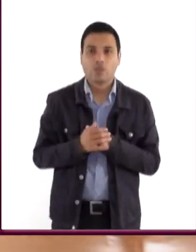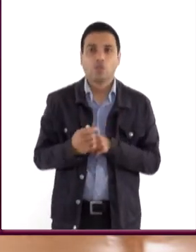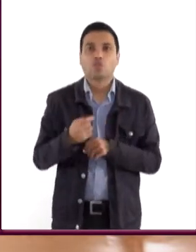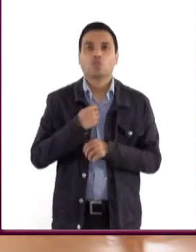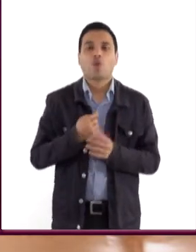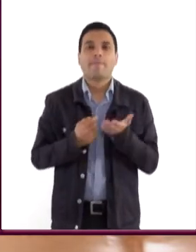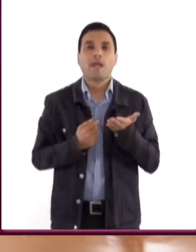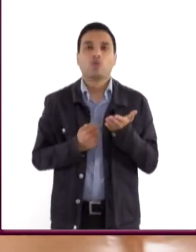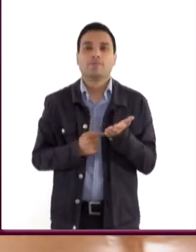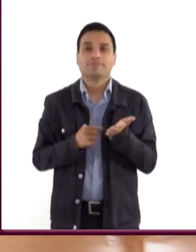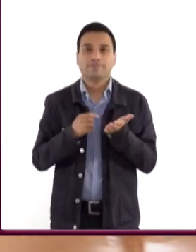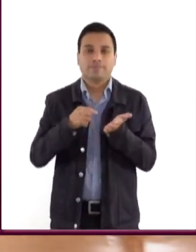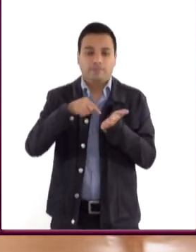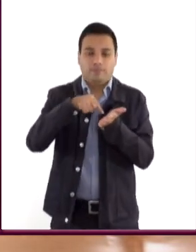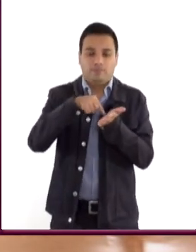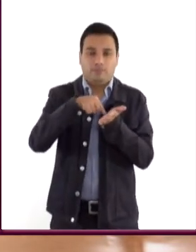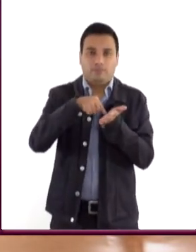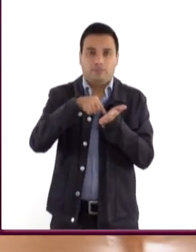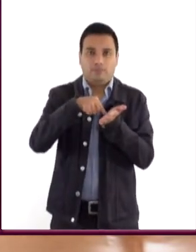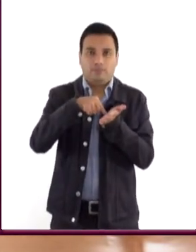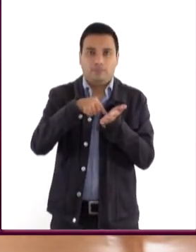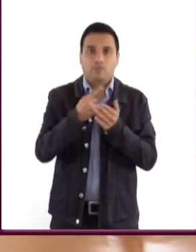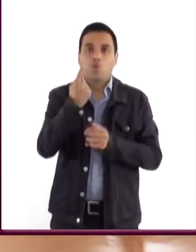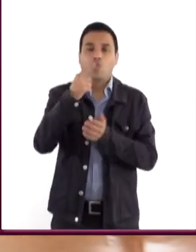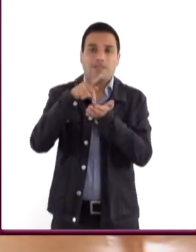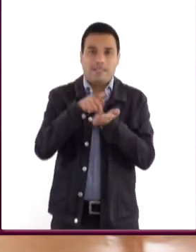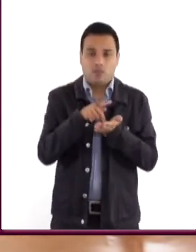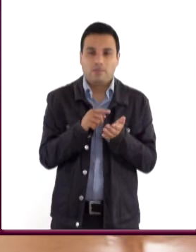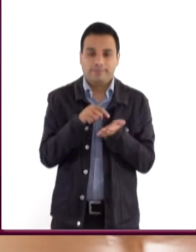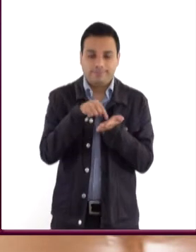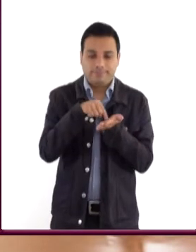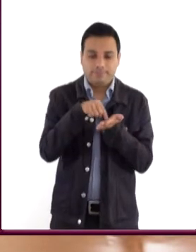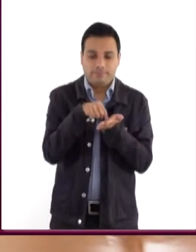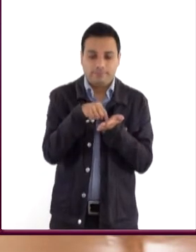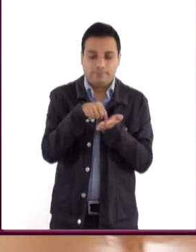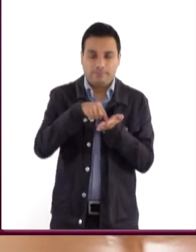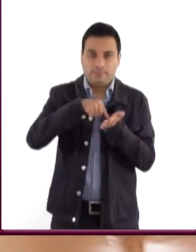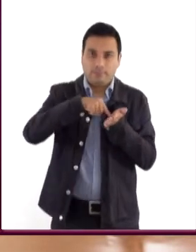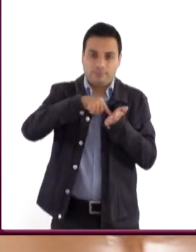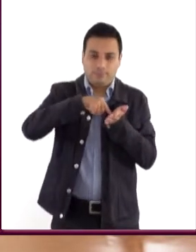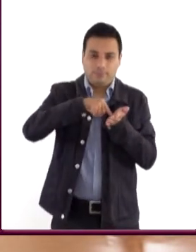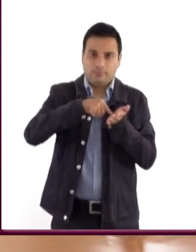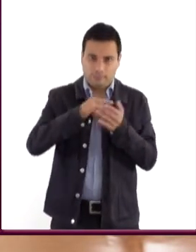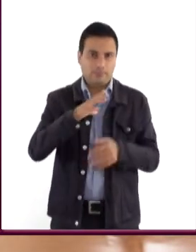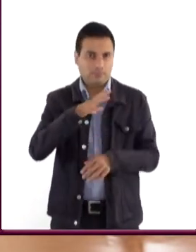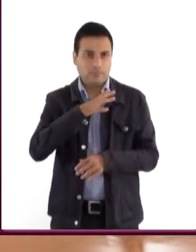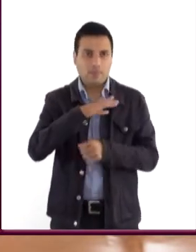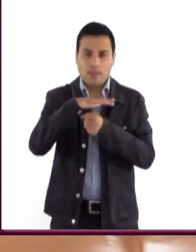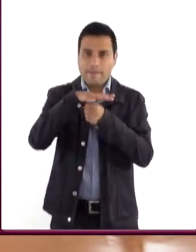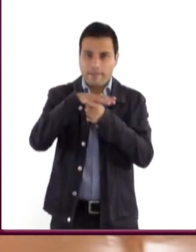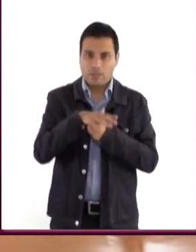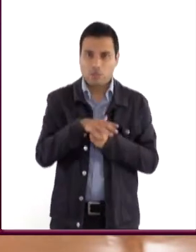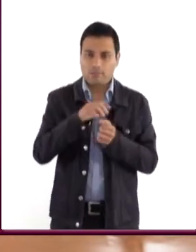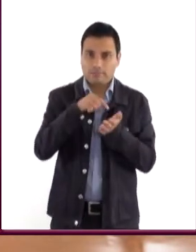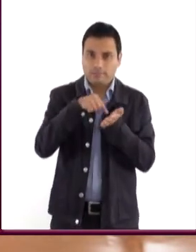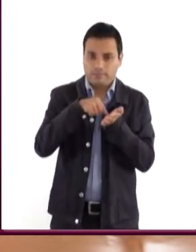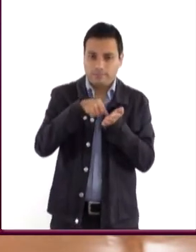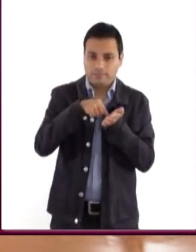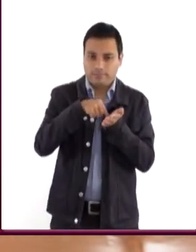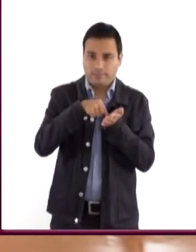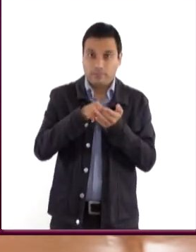en mi mano una presión con mi dedo de 1 kilo, estoy ejerciendo presión, pero